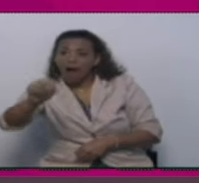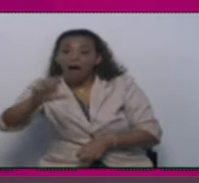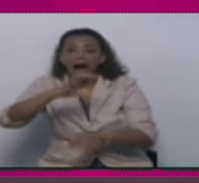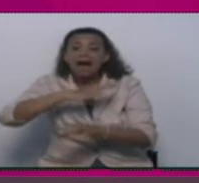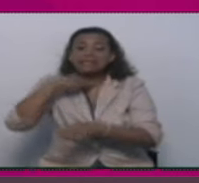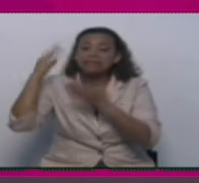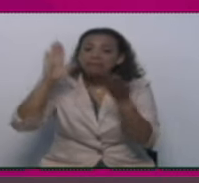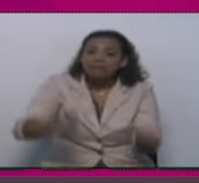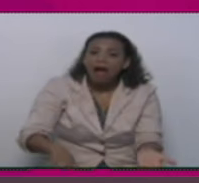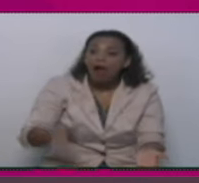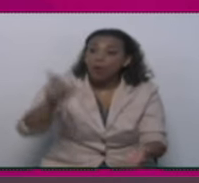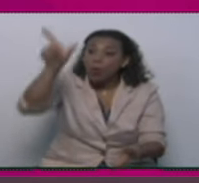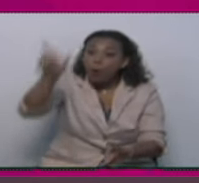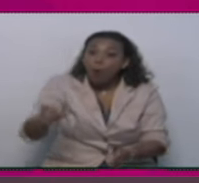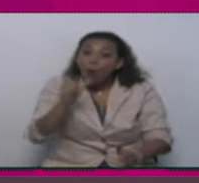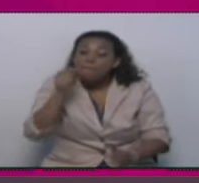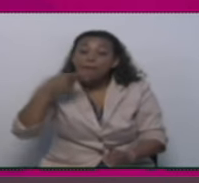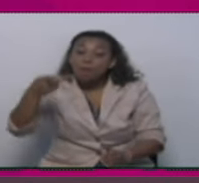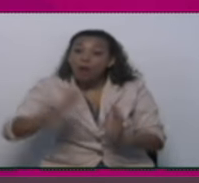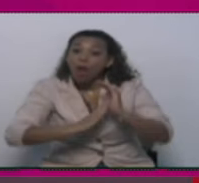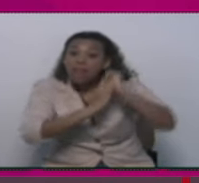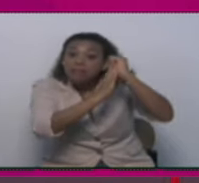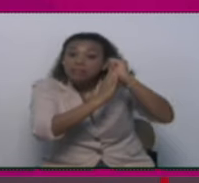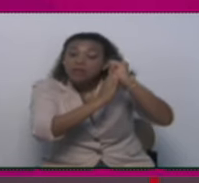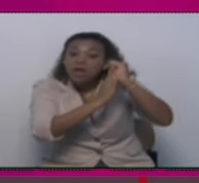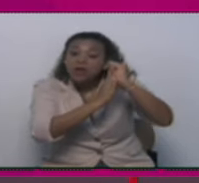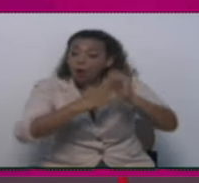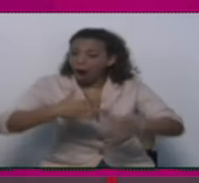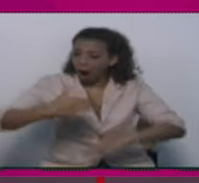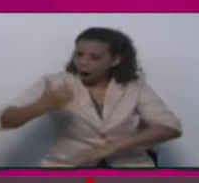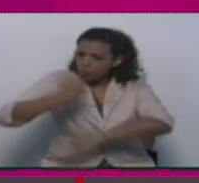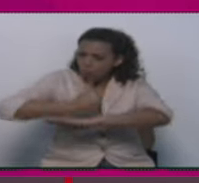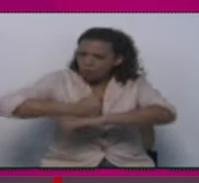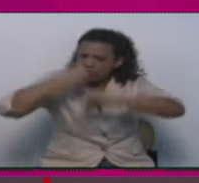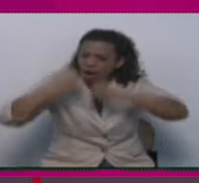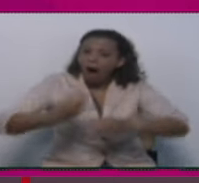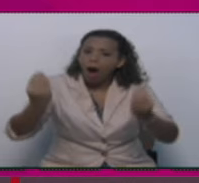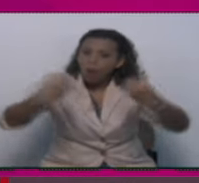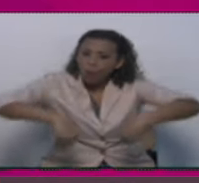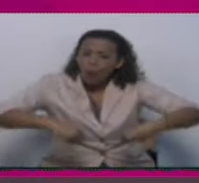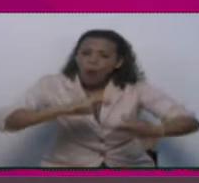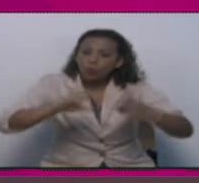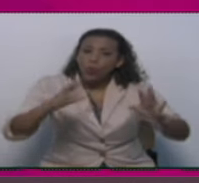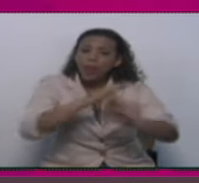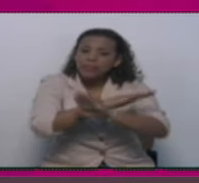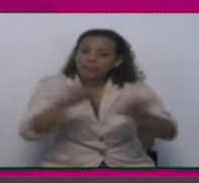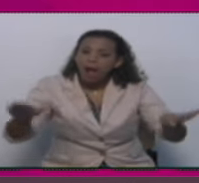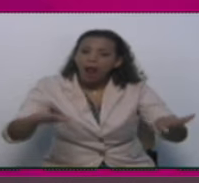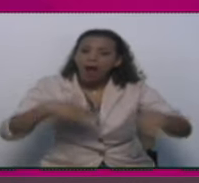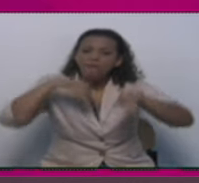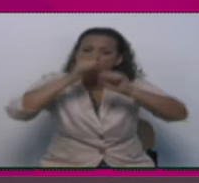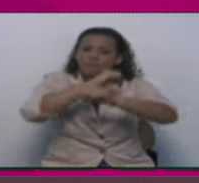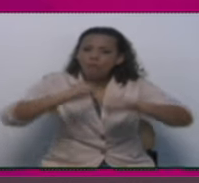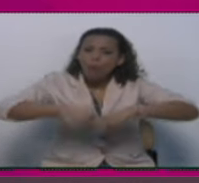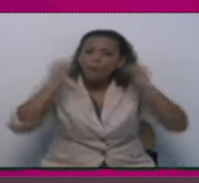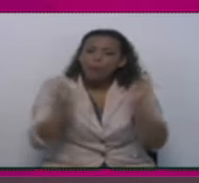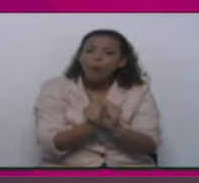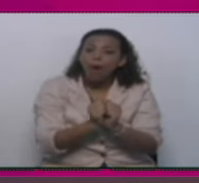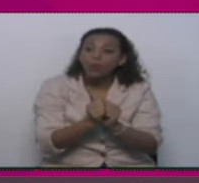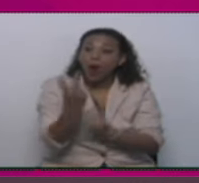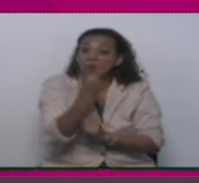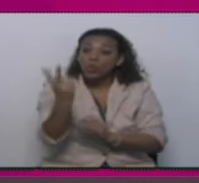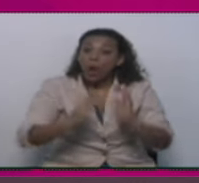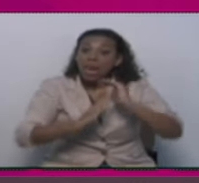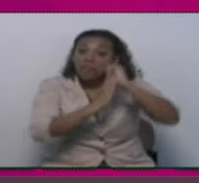asesinarlo cuando era el líder político que tenía la autoridad para firmar el acuerdo de cese al fuego y paz. A los dos líderes